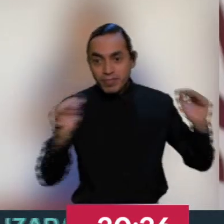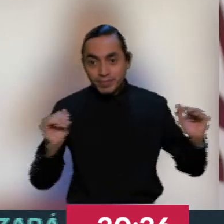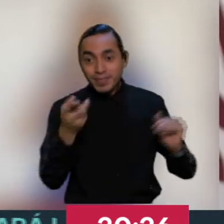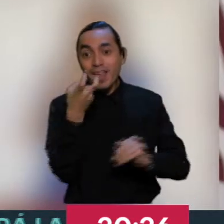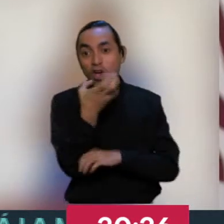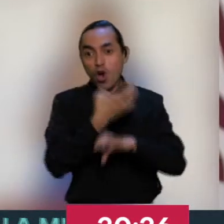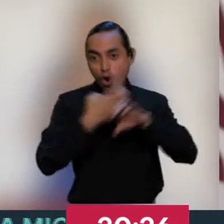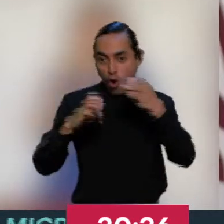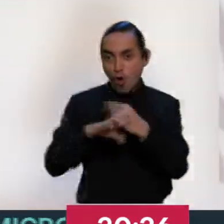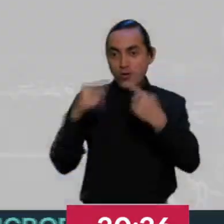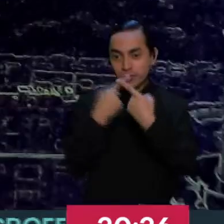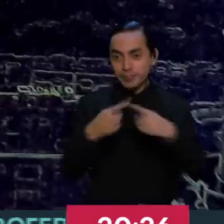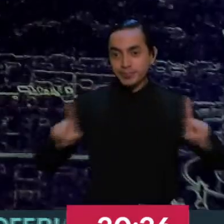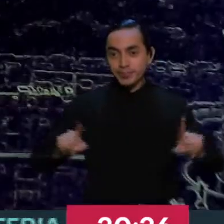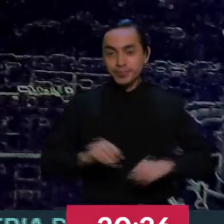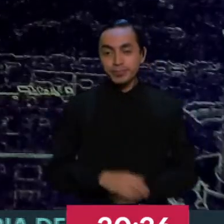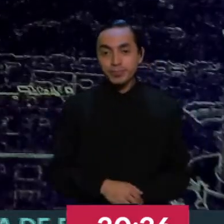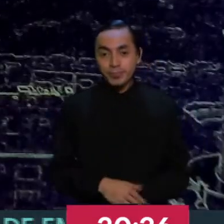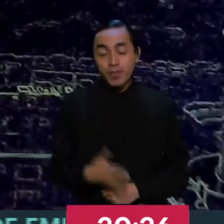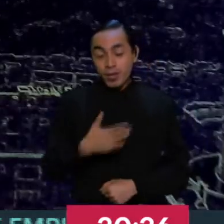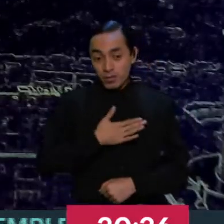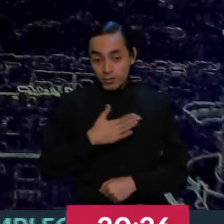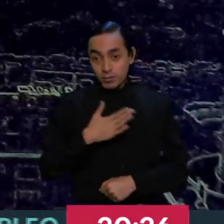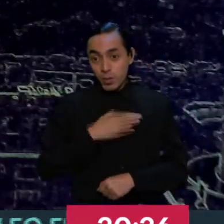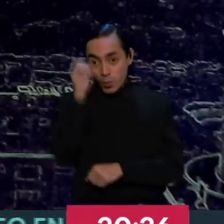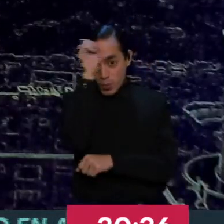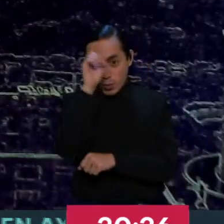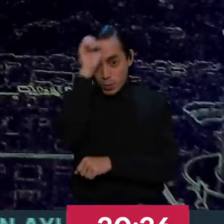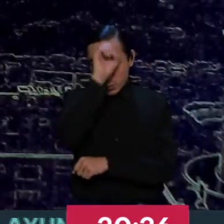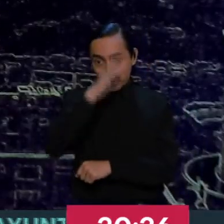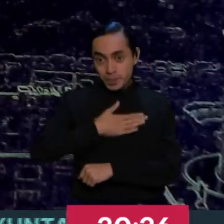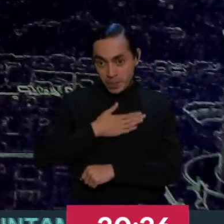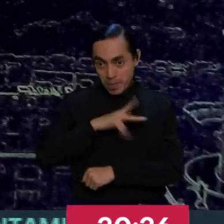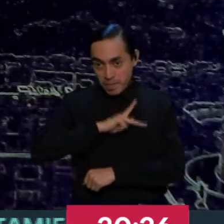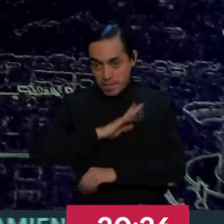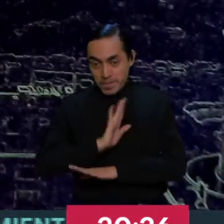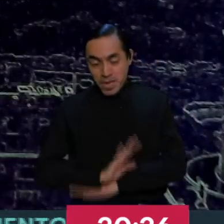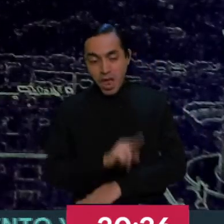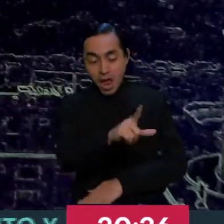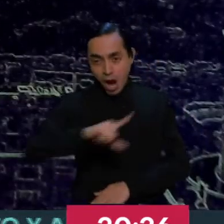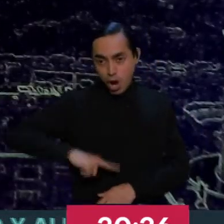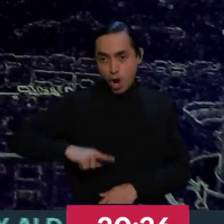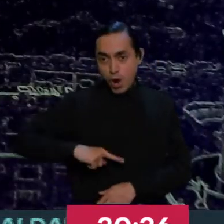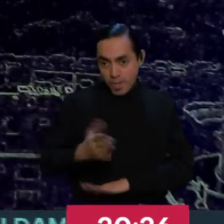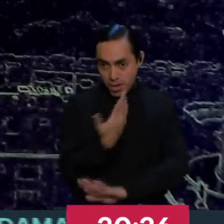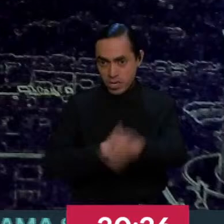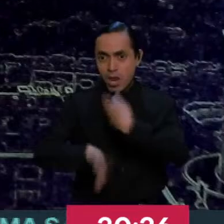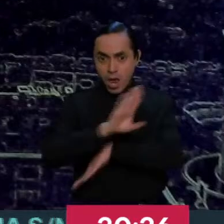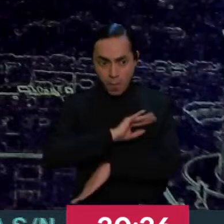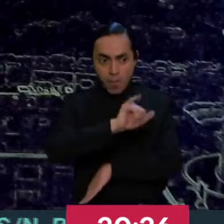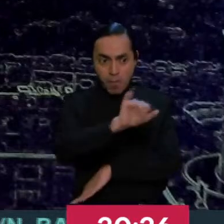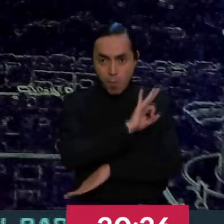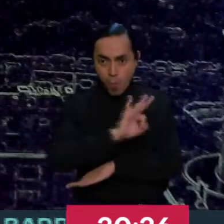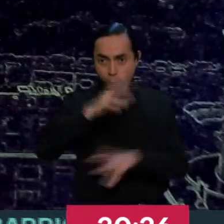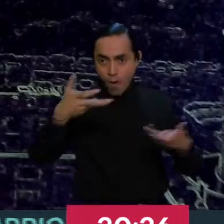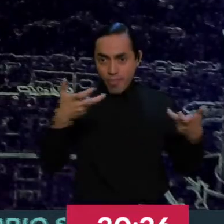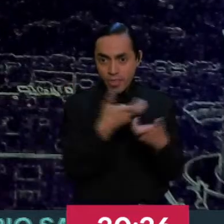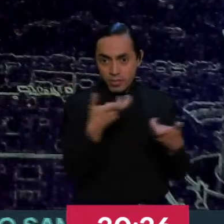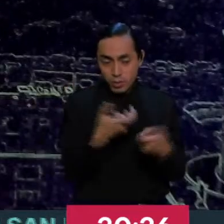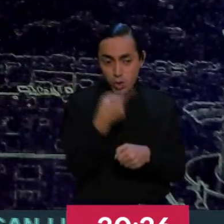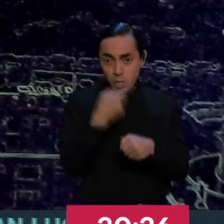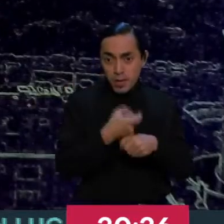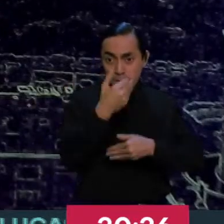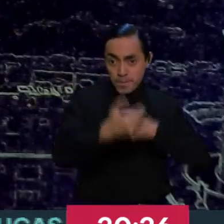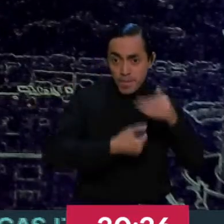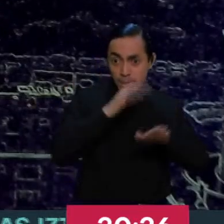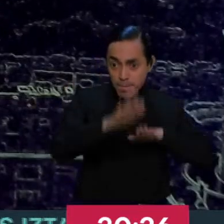cosas diferentes que, en mi particular opinión, pues el gobierno de Claudia Sheinbaum sí lo tiene, ¿no? Y uno de sus primeros